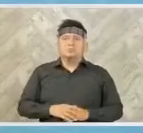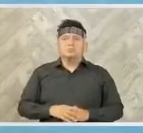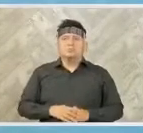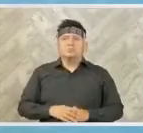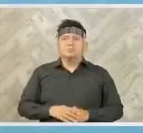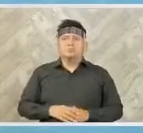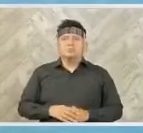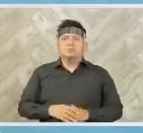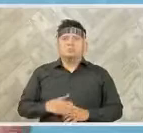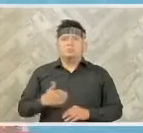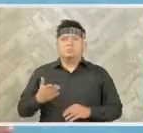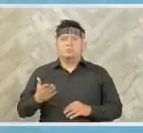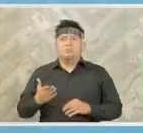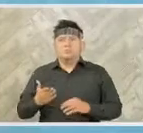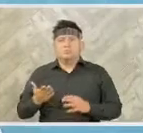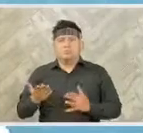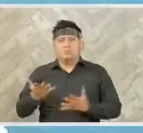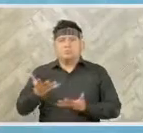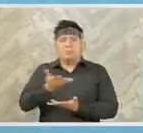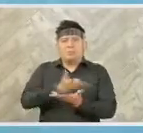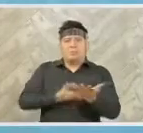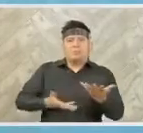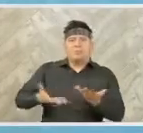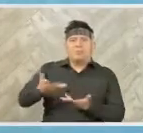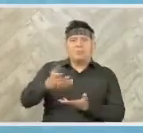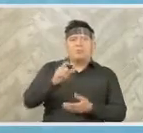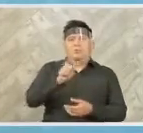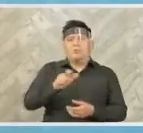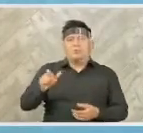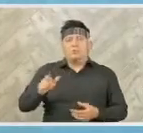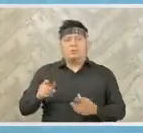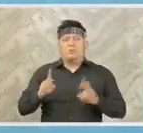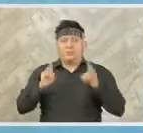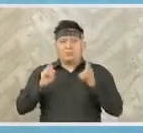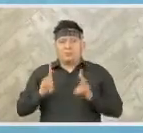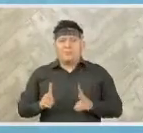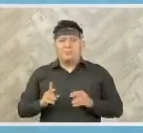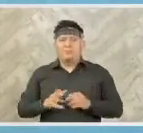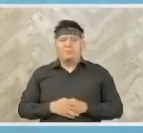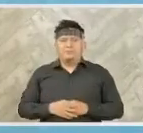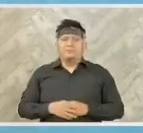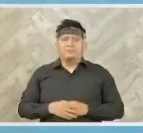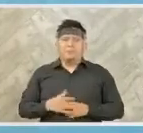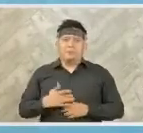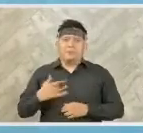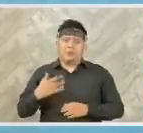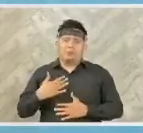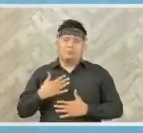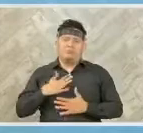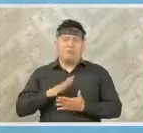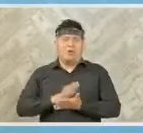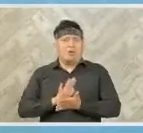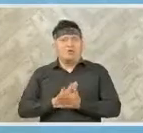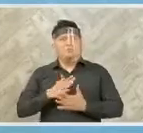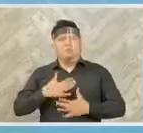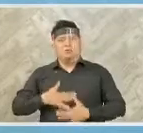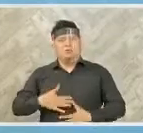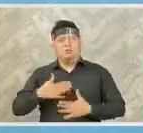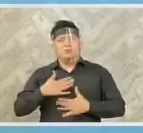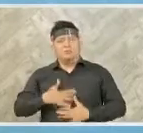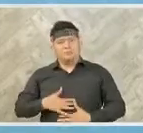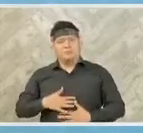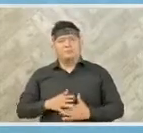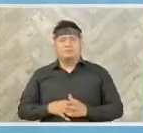mejorar las formas de convivencia de los grupos poblacionales humanos porque se sienten más tranquilos y podemos en